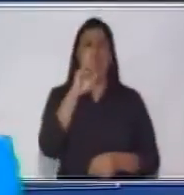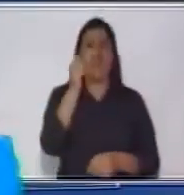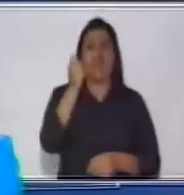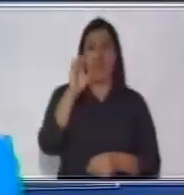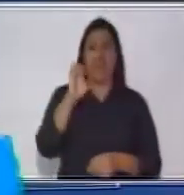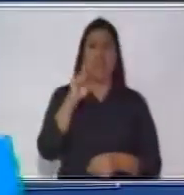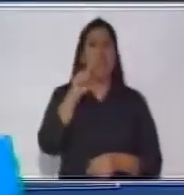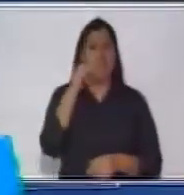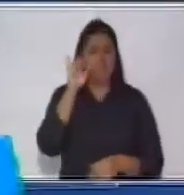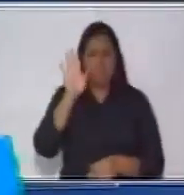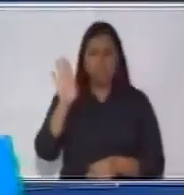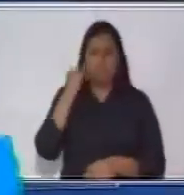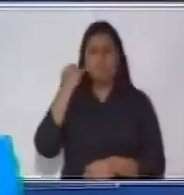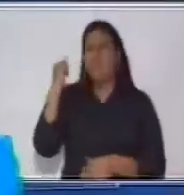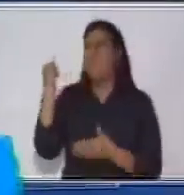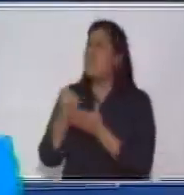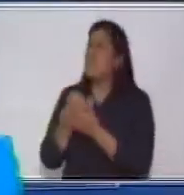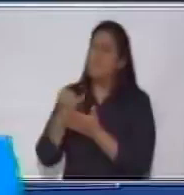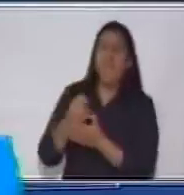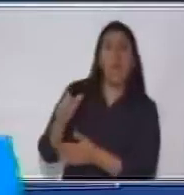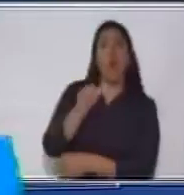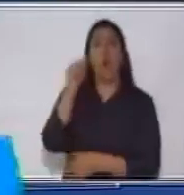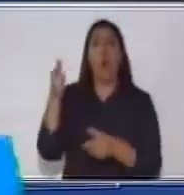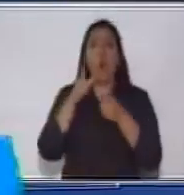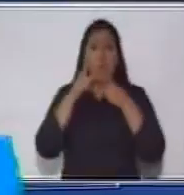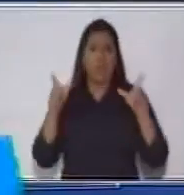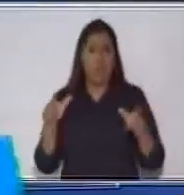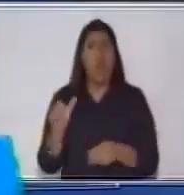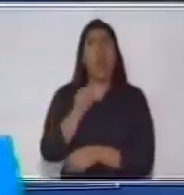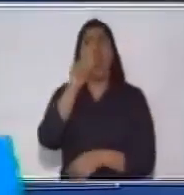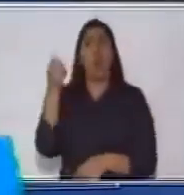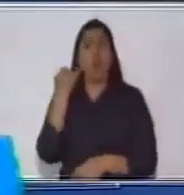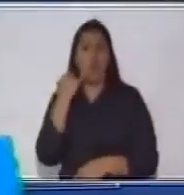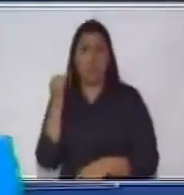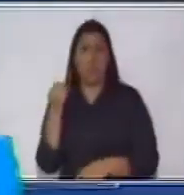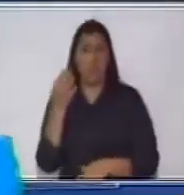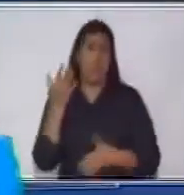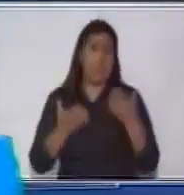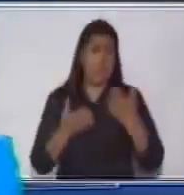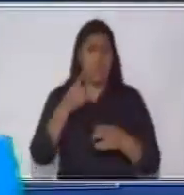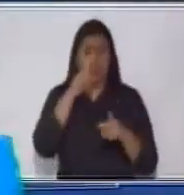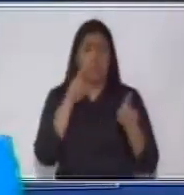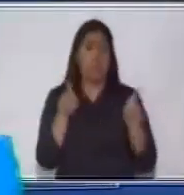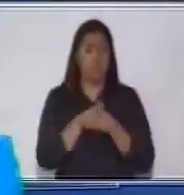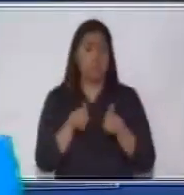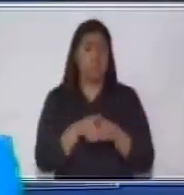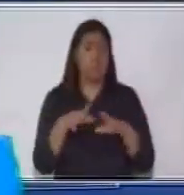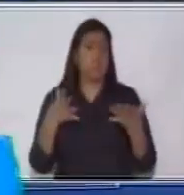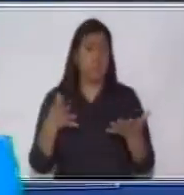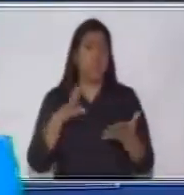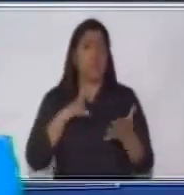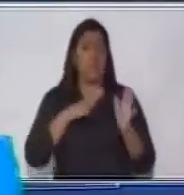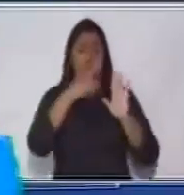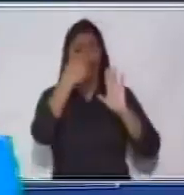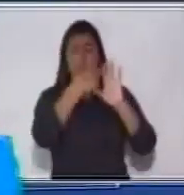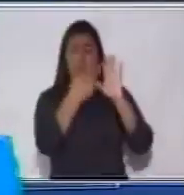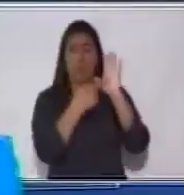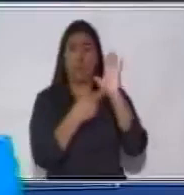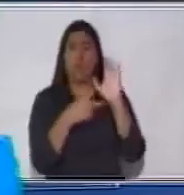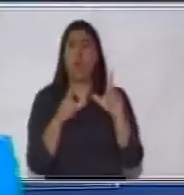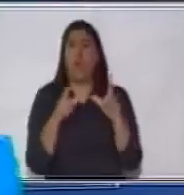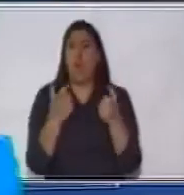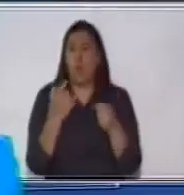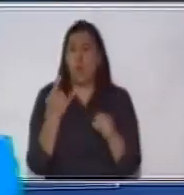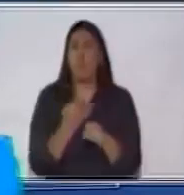si otra lengua, otro idioma, tiene también una institución que regule el uso y cómo